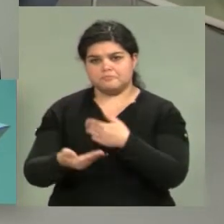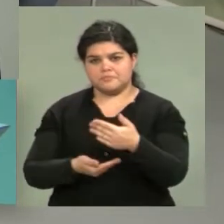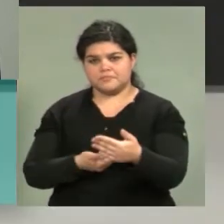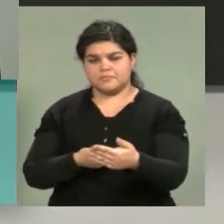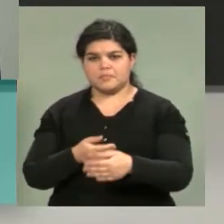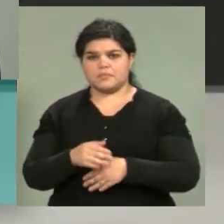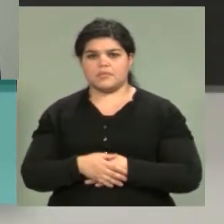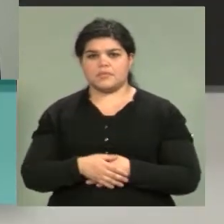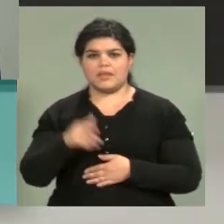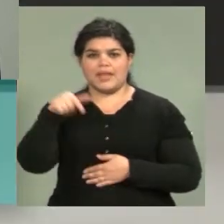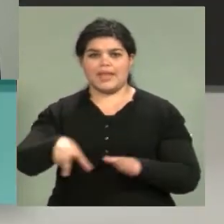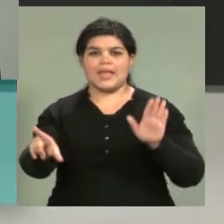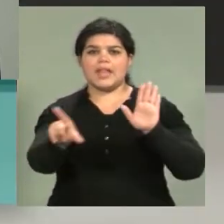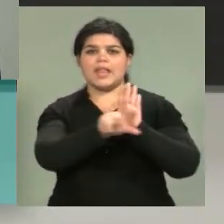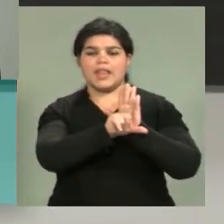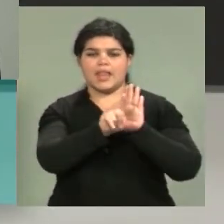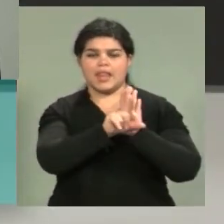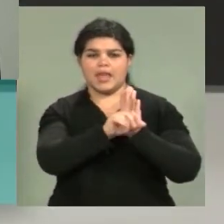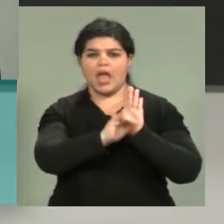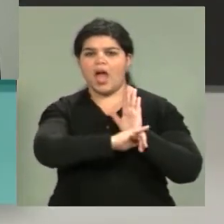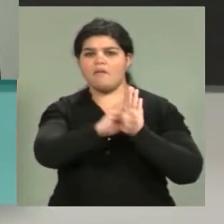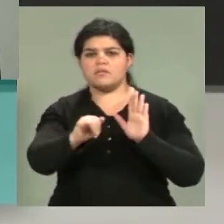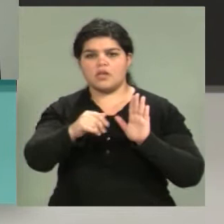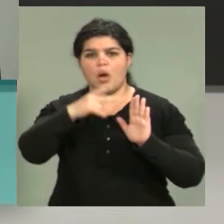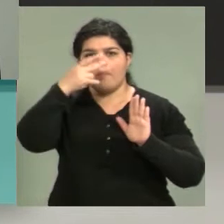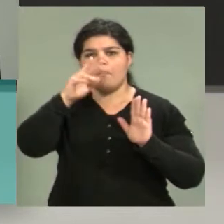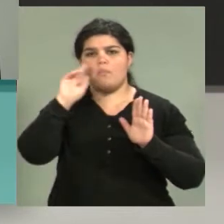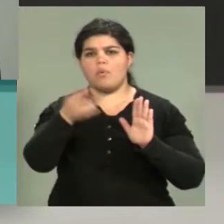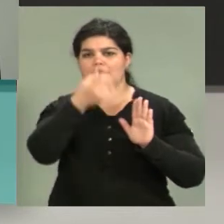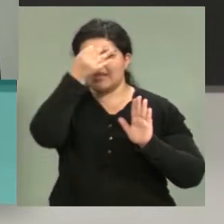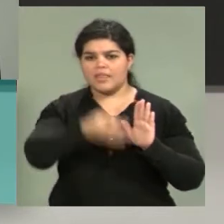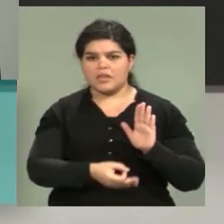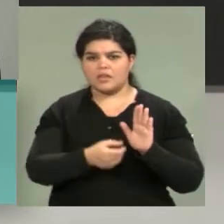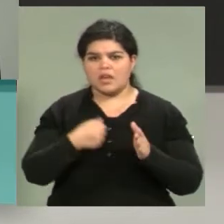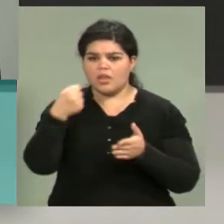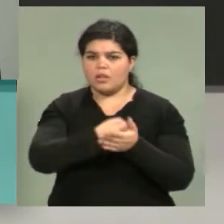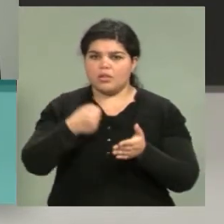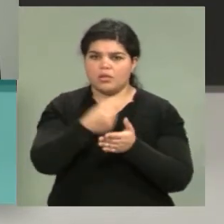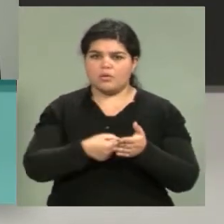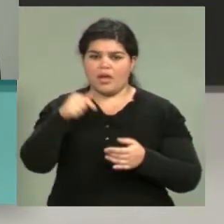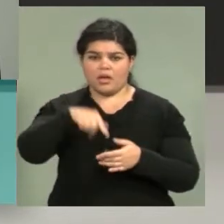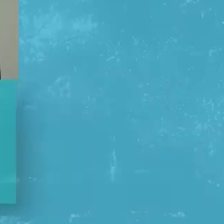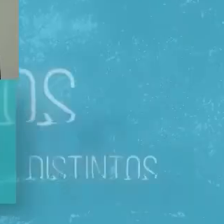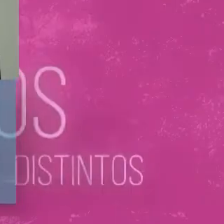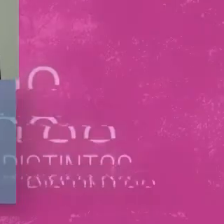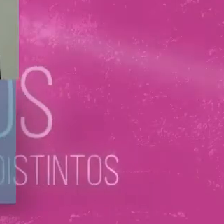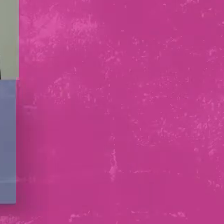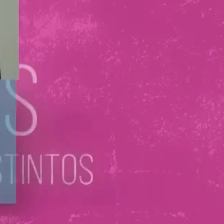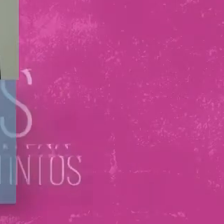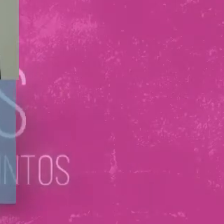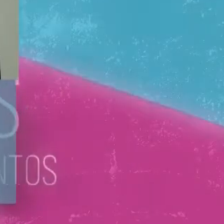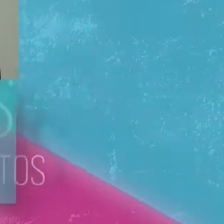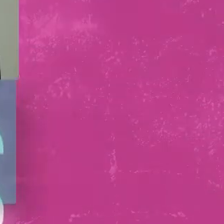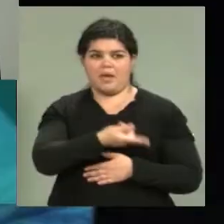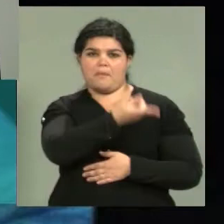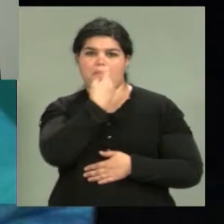Sale promulgada la ley de muerte digna, en la que trabajamos muchas personas acá en Buenos Aires. Yo aclaro, yo ya en esa época ya me había